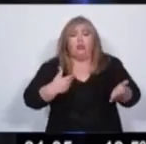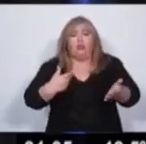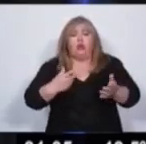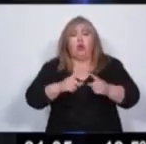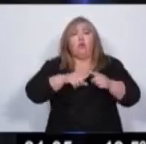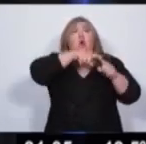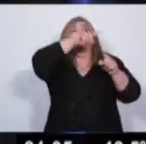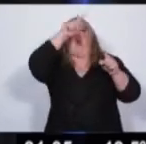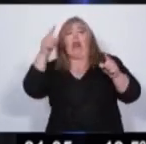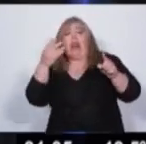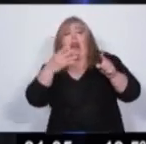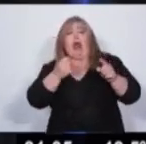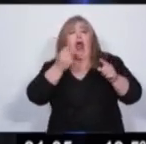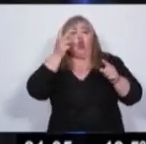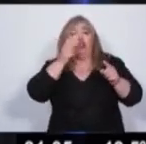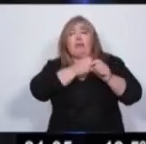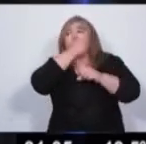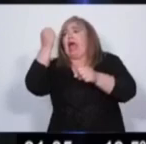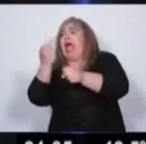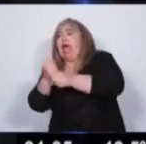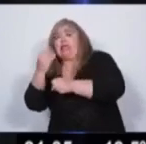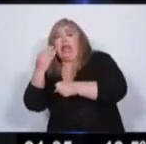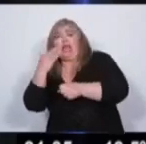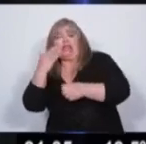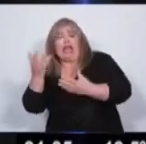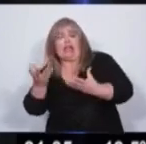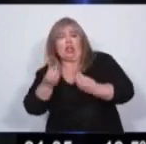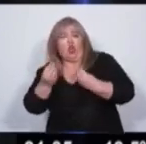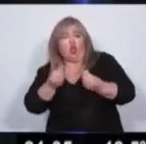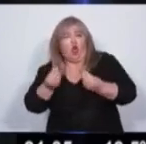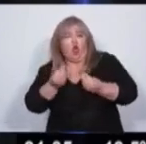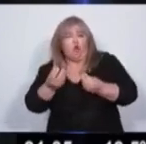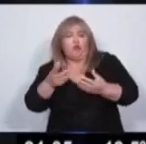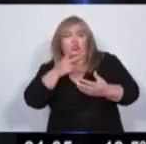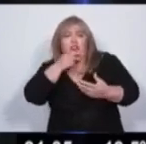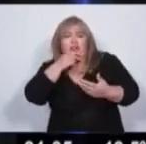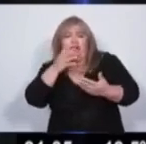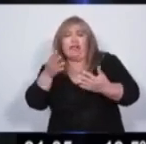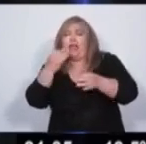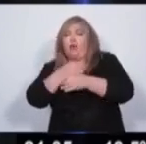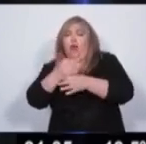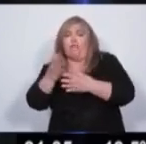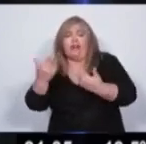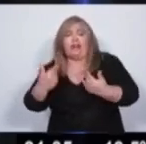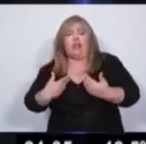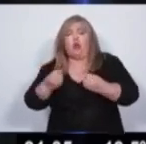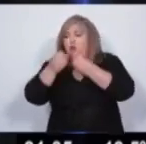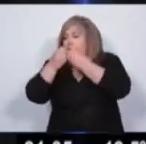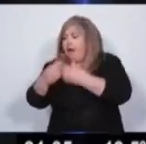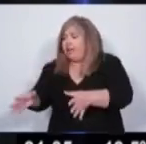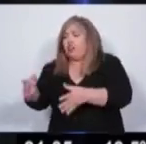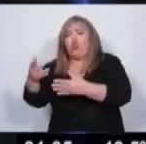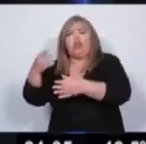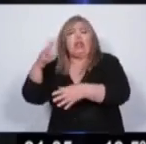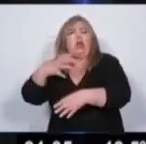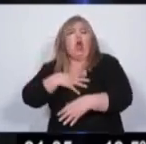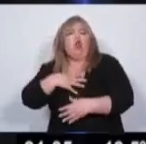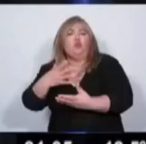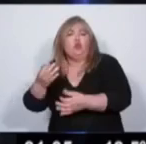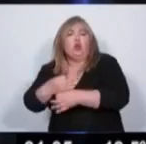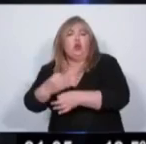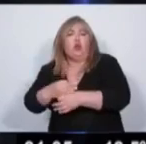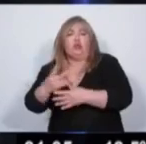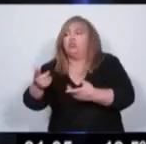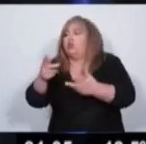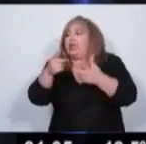escuelas preparadas cómo vamos a luchar contra el abandono de que hacen los chicos de las escuelas si no tenemos una jornada extendida donde